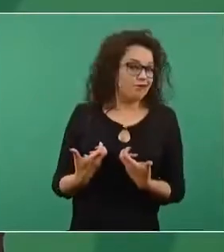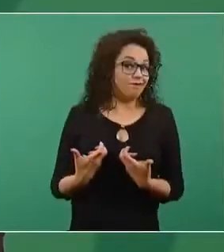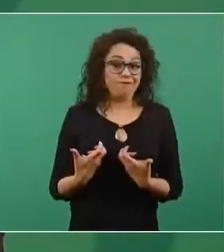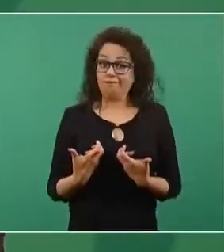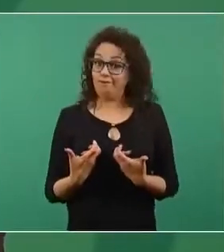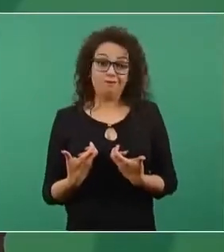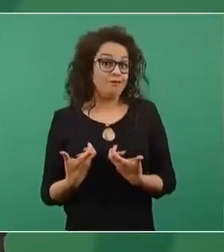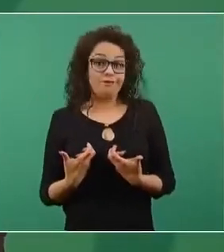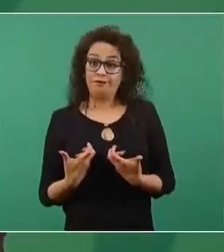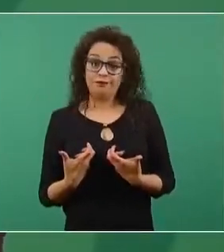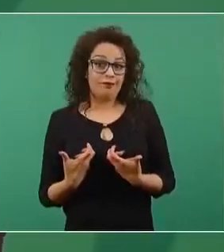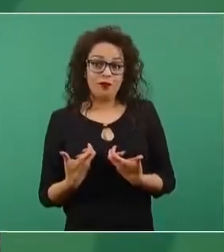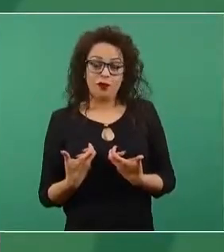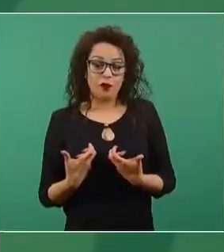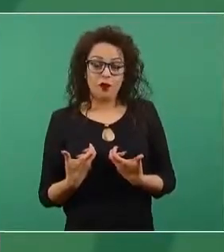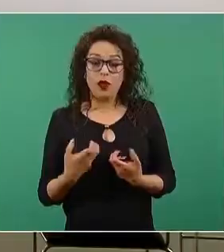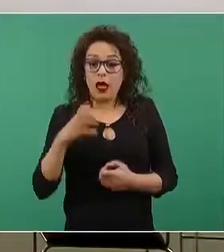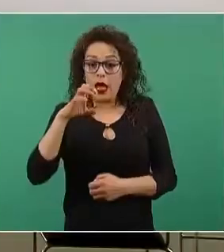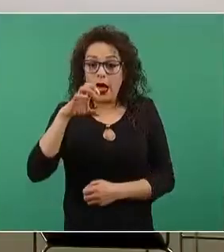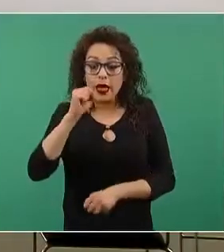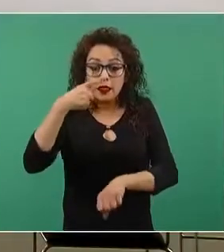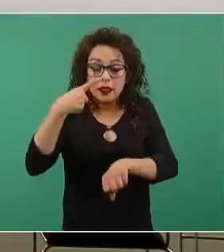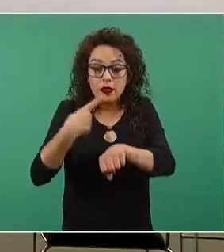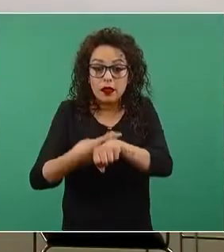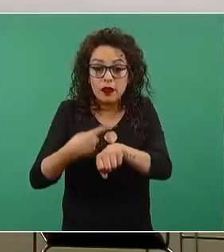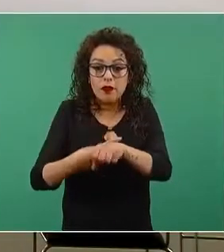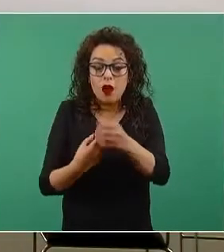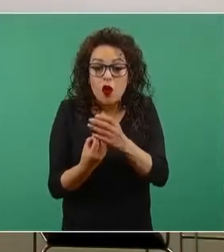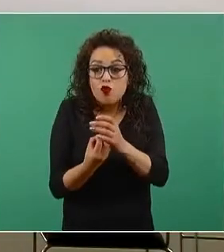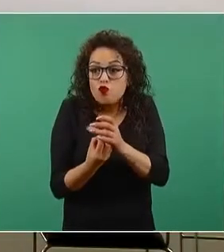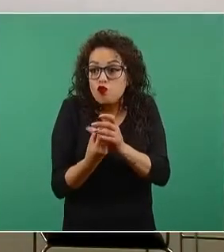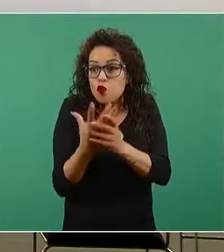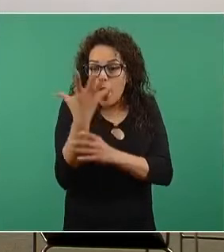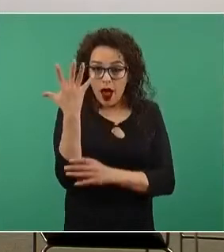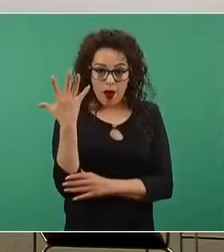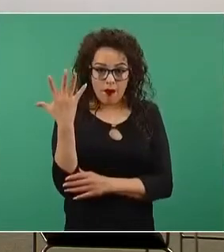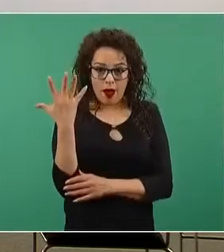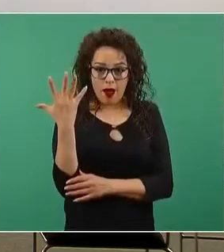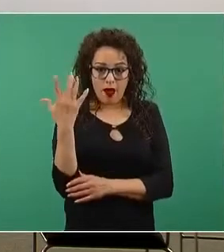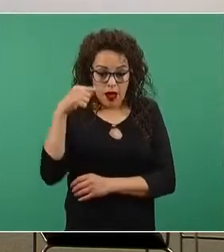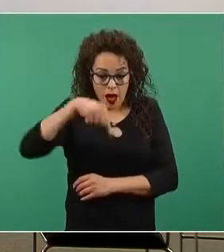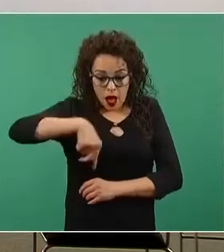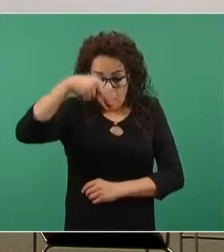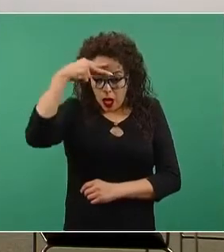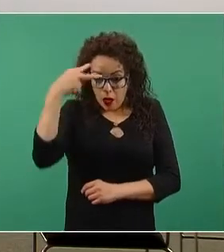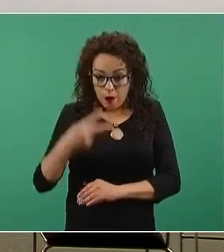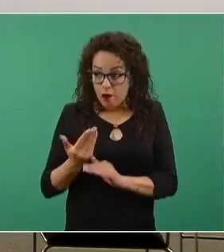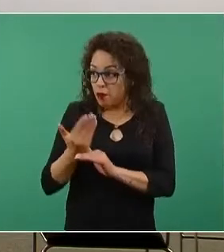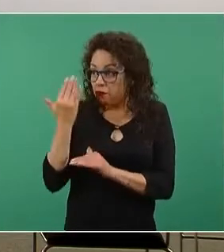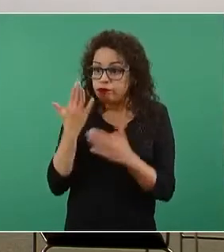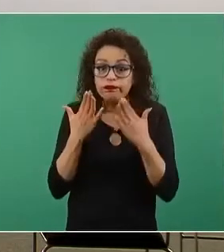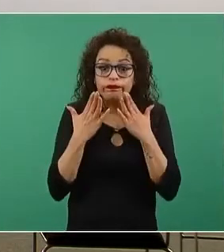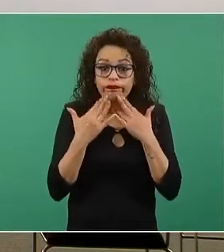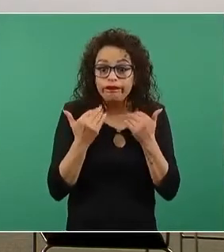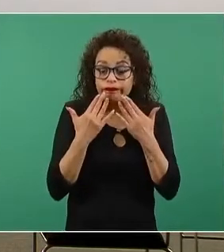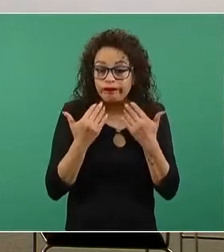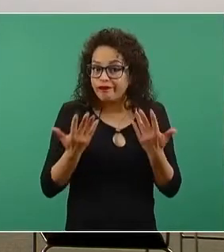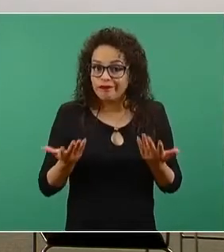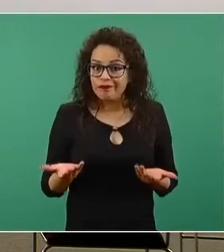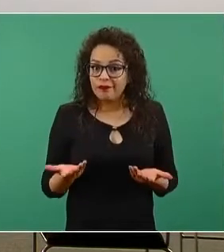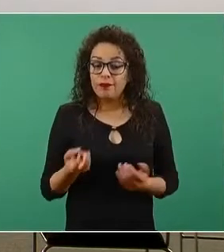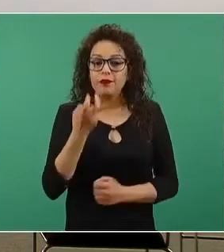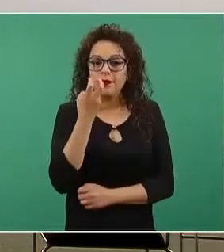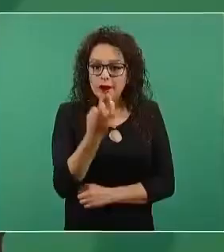nueva, lo que denominamos una enfermedad emergente en el país, que no circulaba en territorio mexicano, ¿no? Entonces era